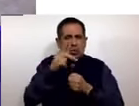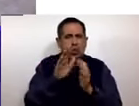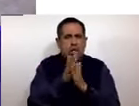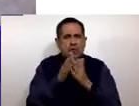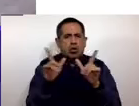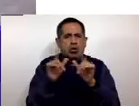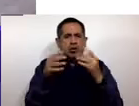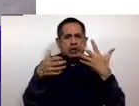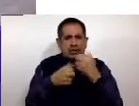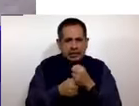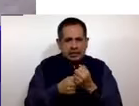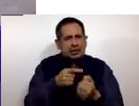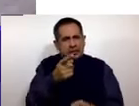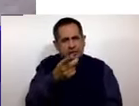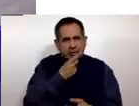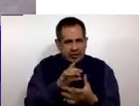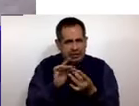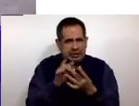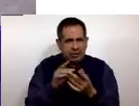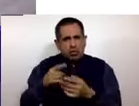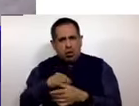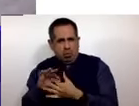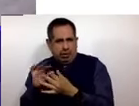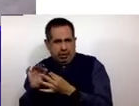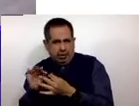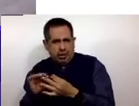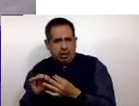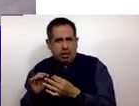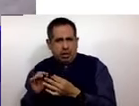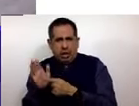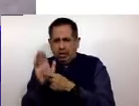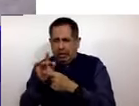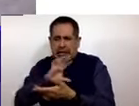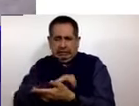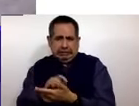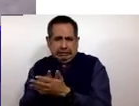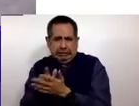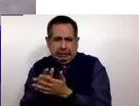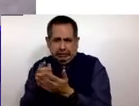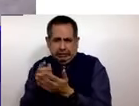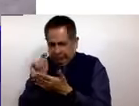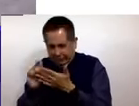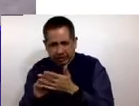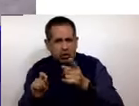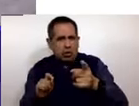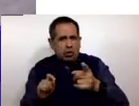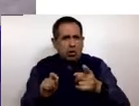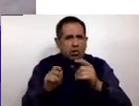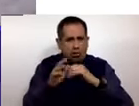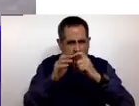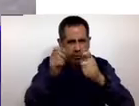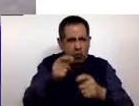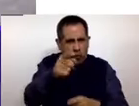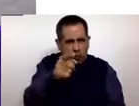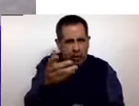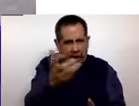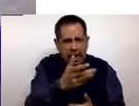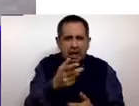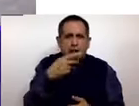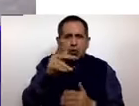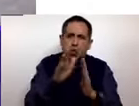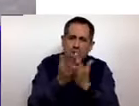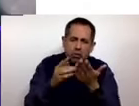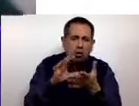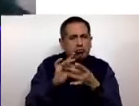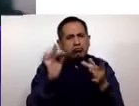Entonces, tú hazlo. Yo podría hacer la presentación porque me encantó, traigo muchas notas, pero te toca a ti hablarnos de tu